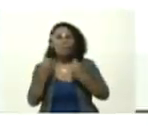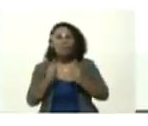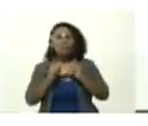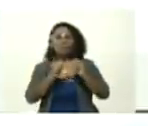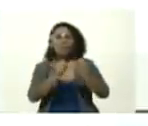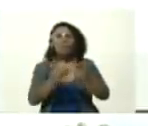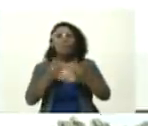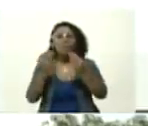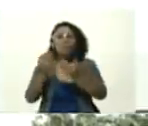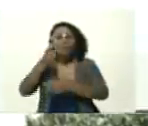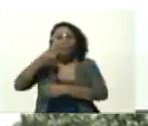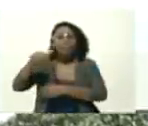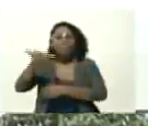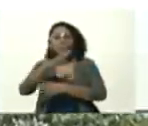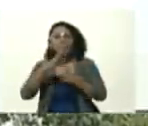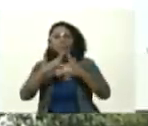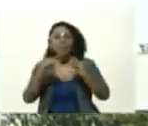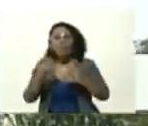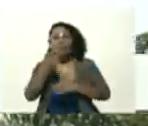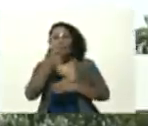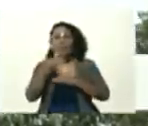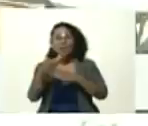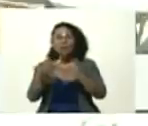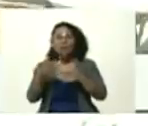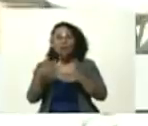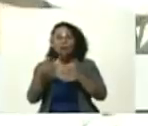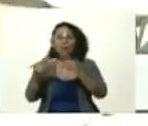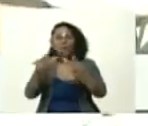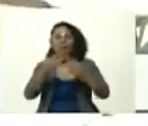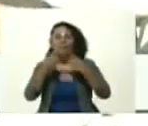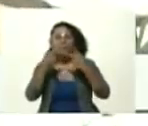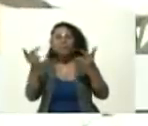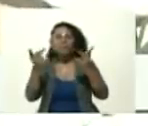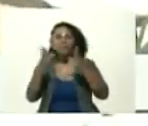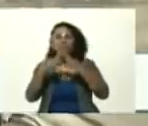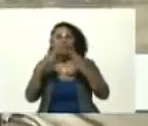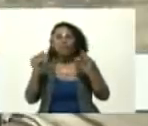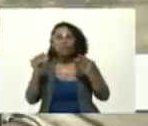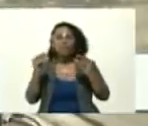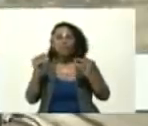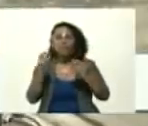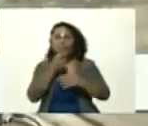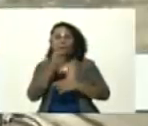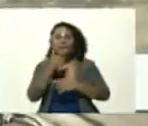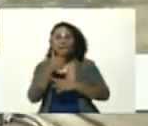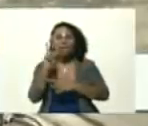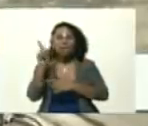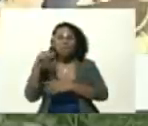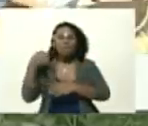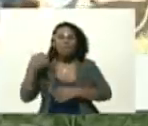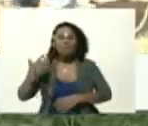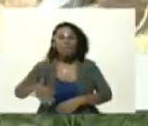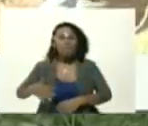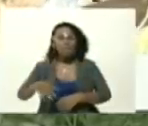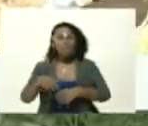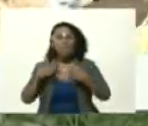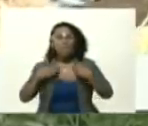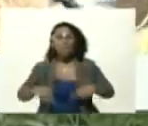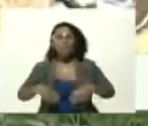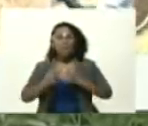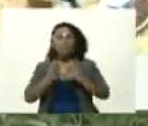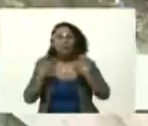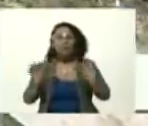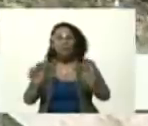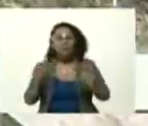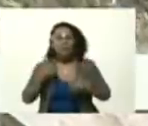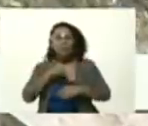garantizándole a nuestro pueblo toda la belleza de su espacio público, toda la belleza de su derecho humano a la educación, toda la